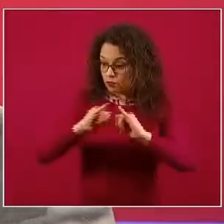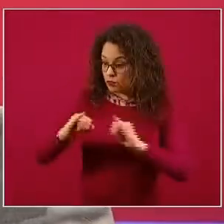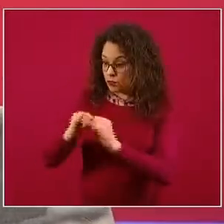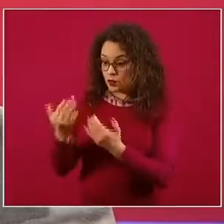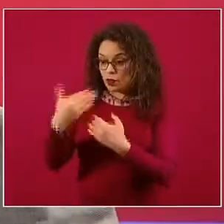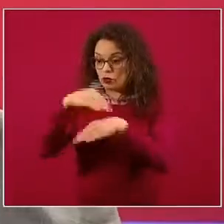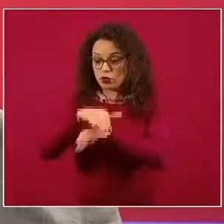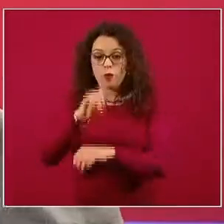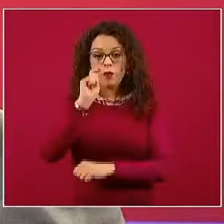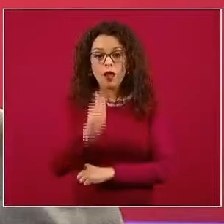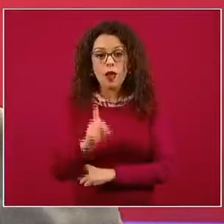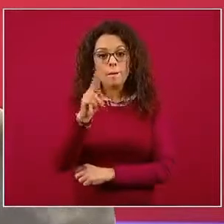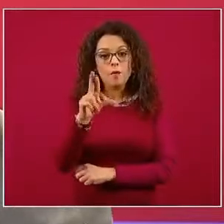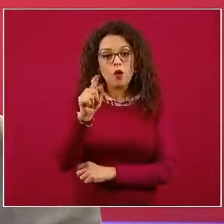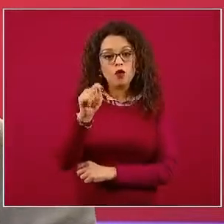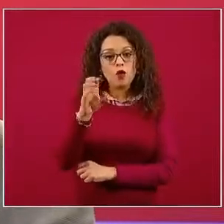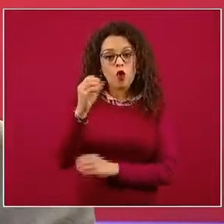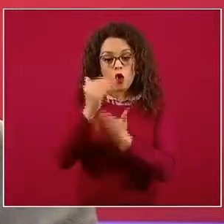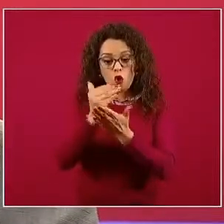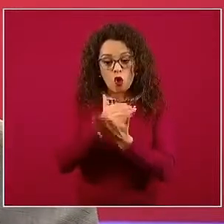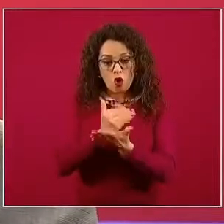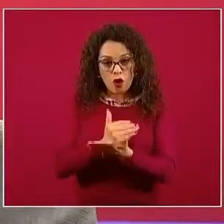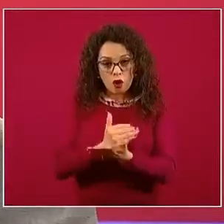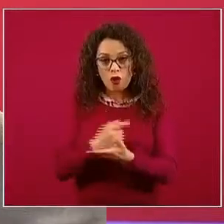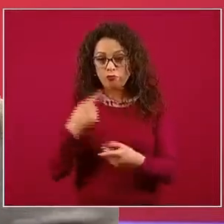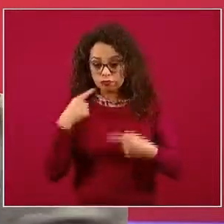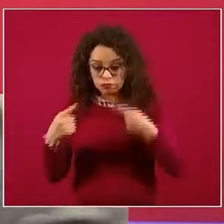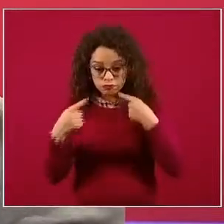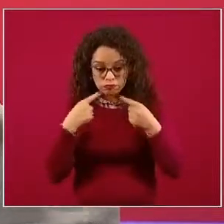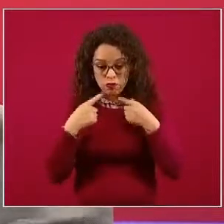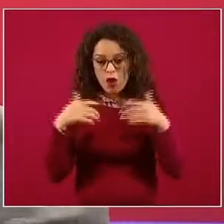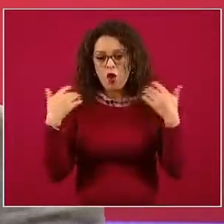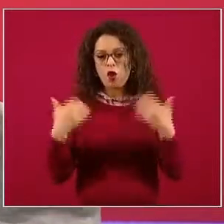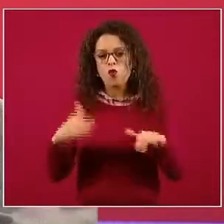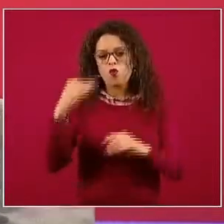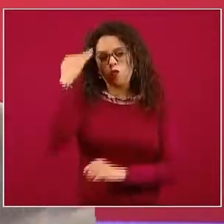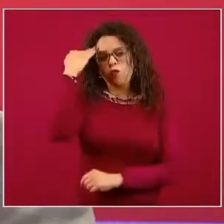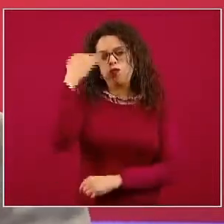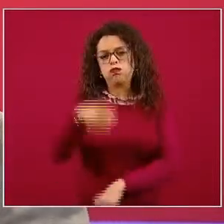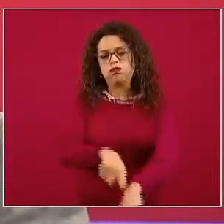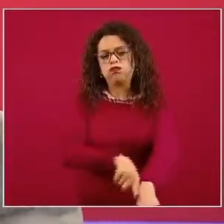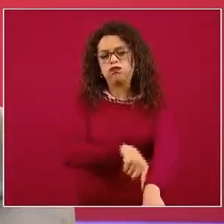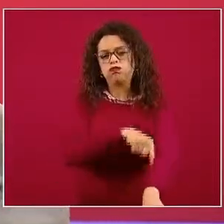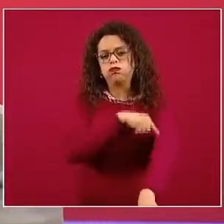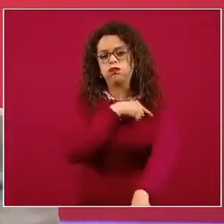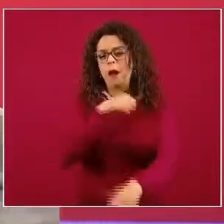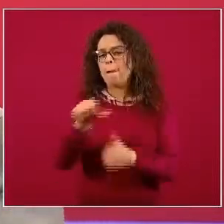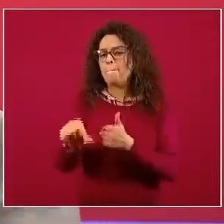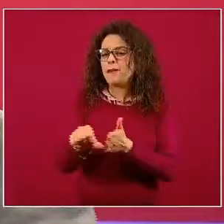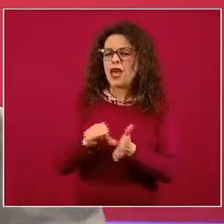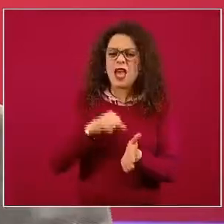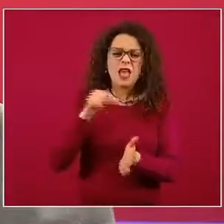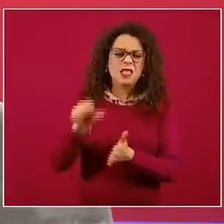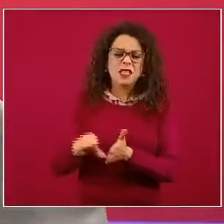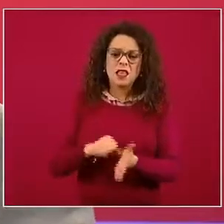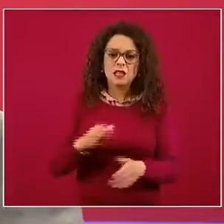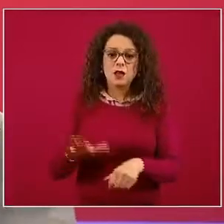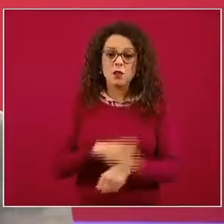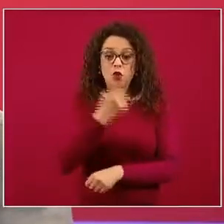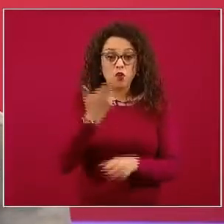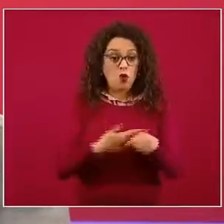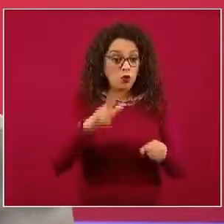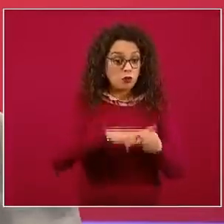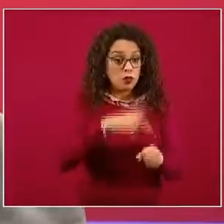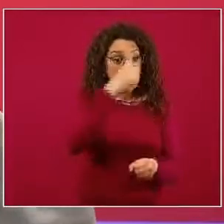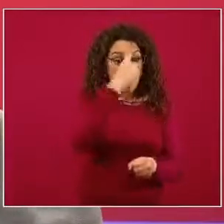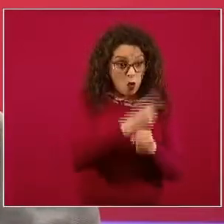los protocolos, se llevaba meses, porque entonces el Hospital 1 lo aprobaba con enmiendas y el Hospital